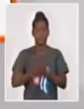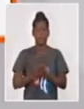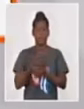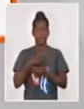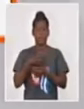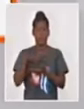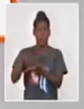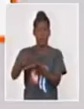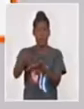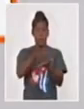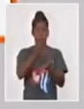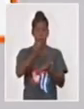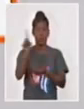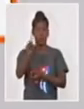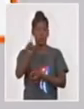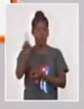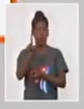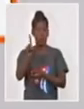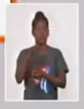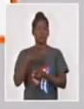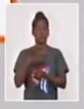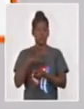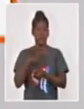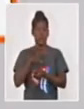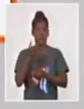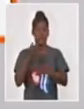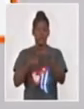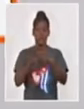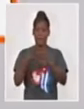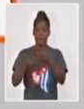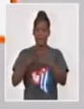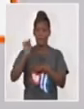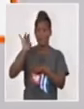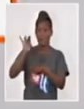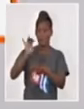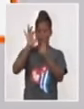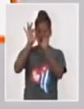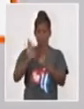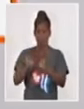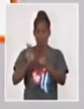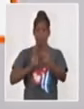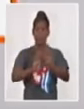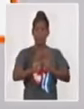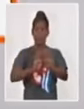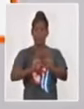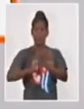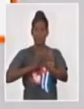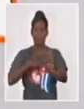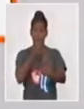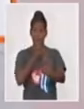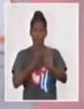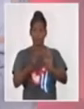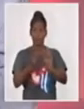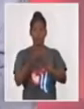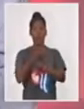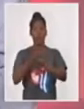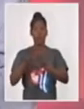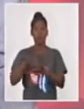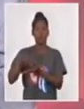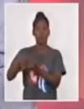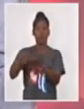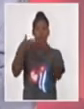establecimientos que brindan este servicio, 15 que son tiendas puras destinadas a ese servicio, y 196 departamentos